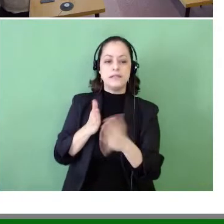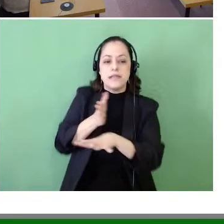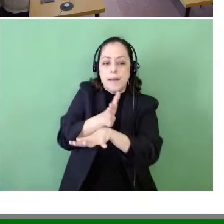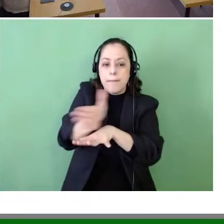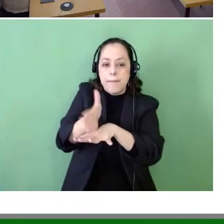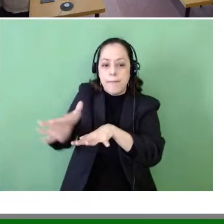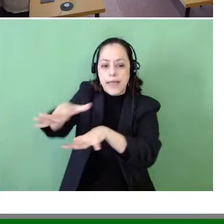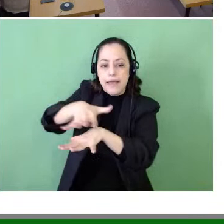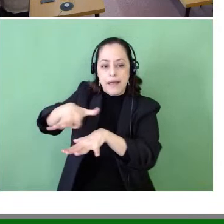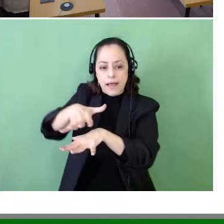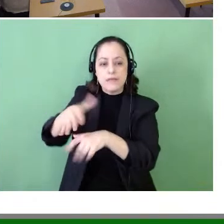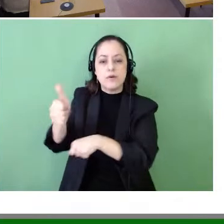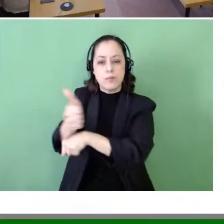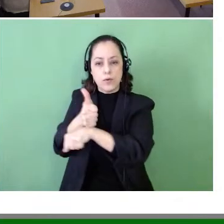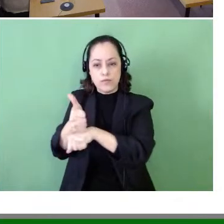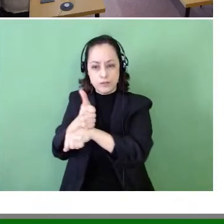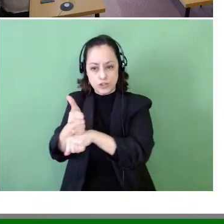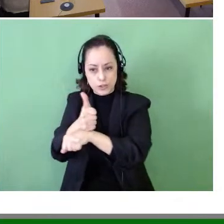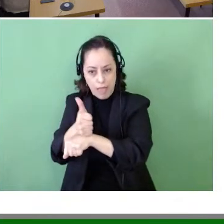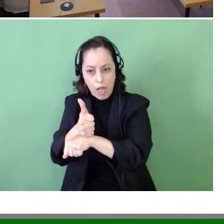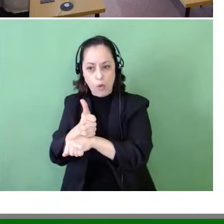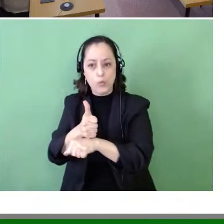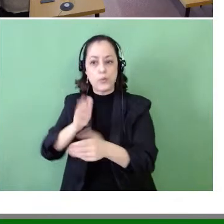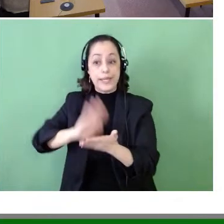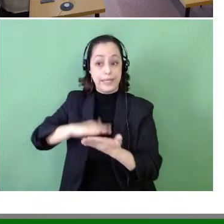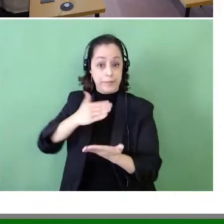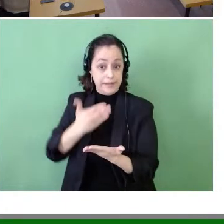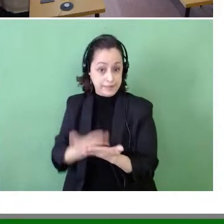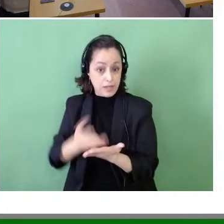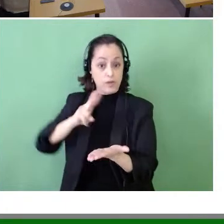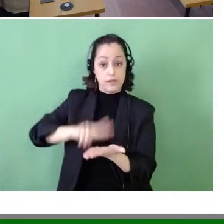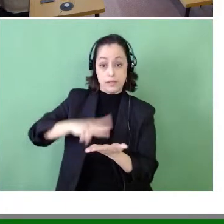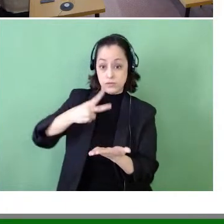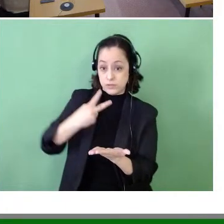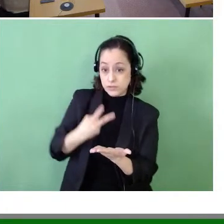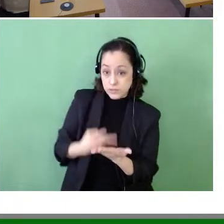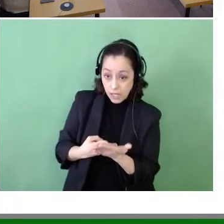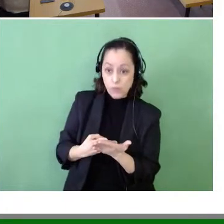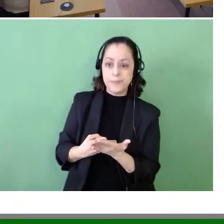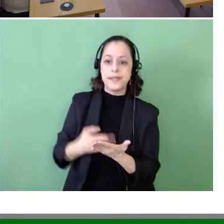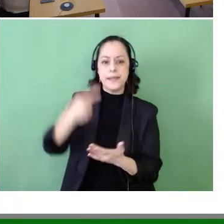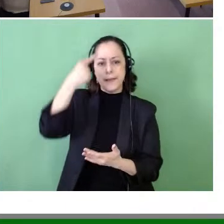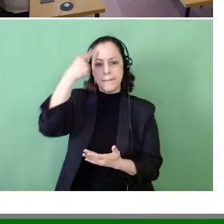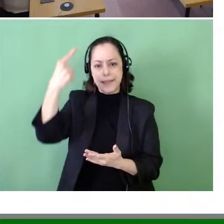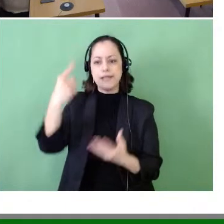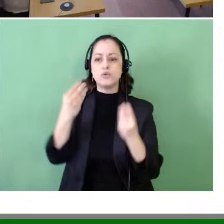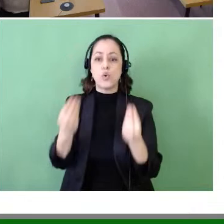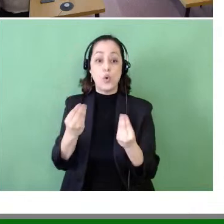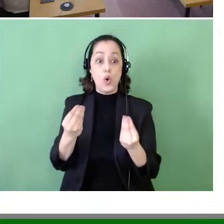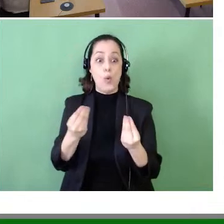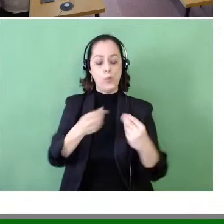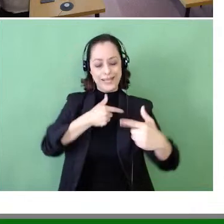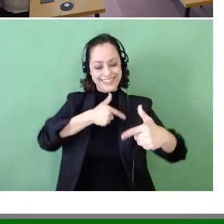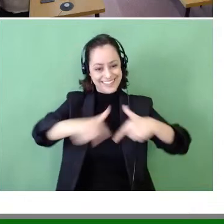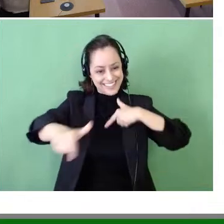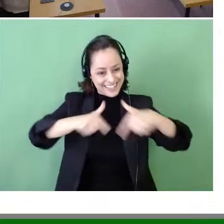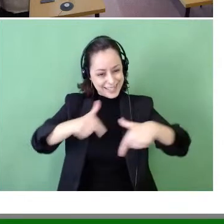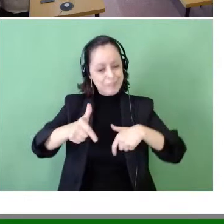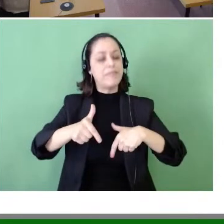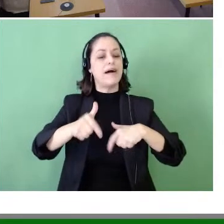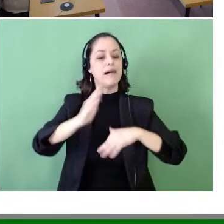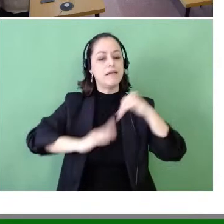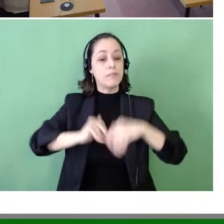es lo más grande, porque aquí tenemos entonces, para atingir este